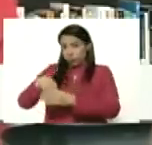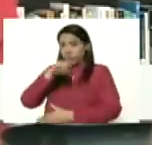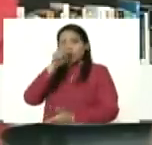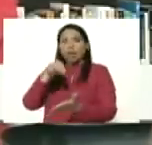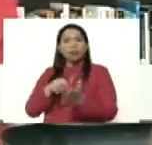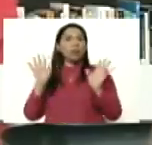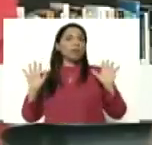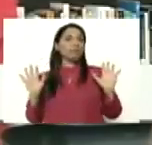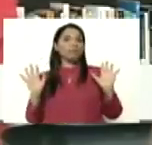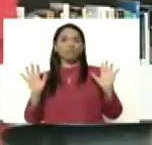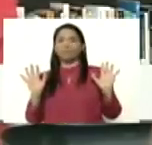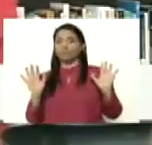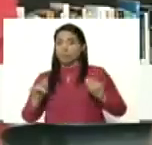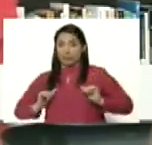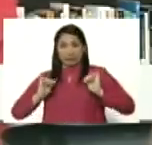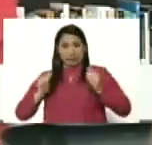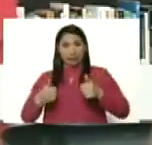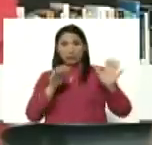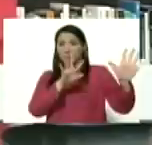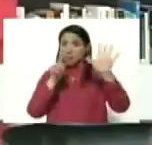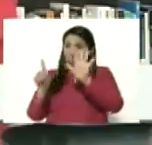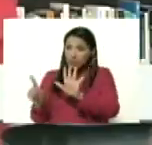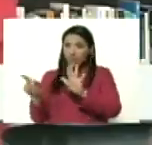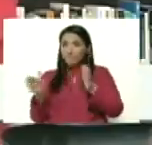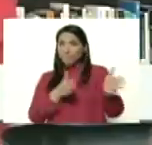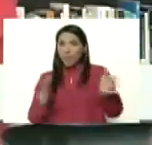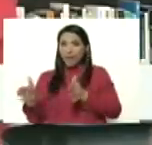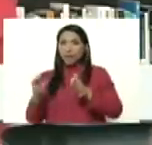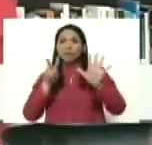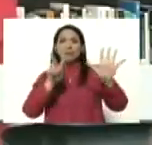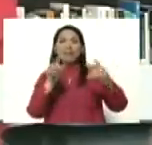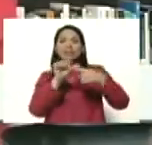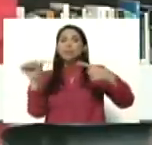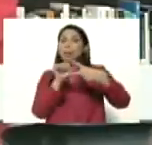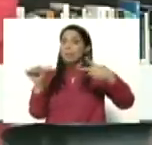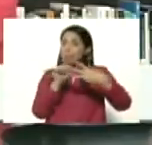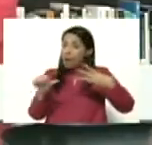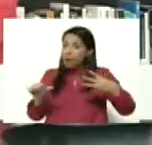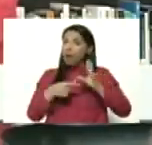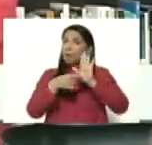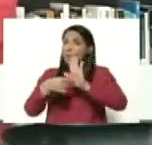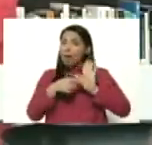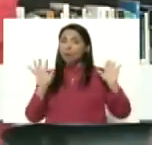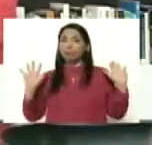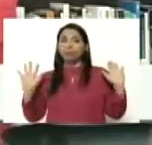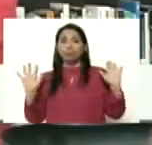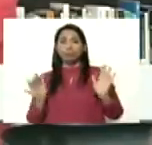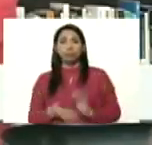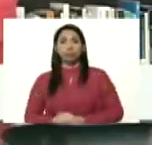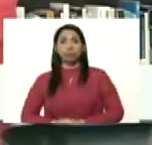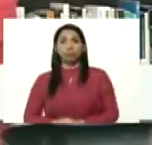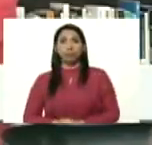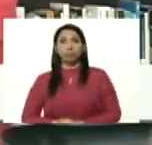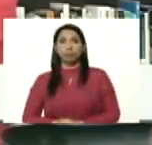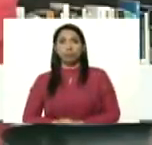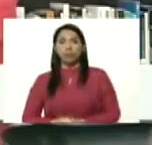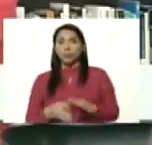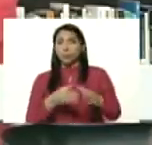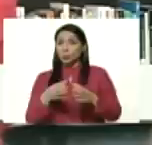nacional que iniciamos el 16 de marzo, 7 semanas, ejemplares, por un orden